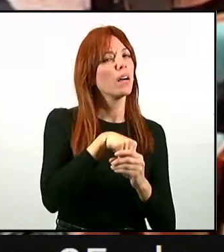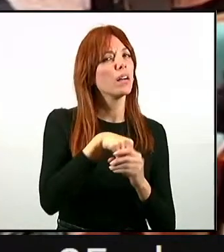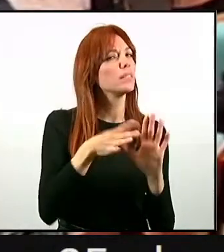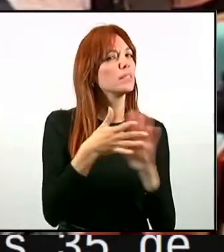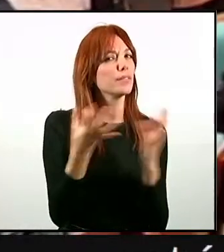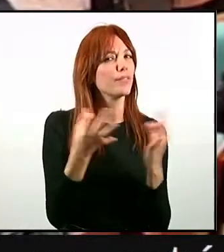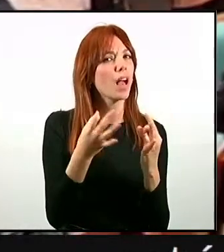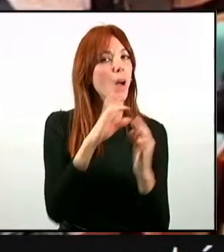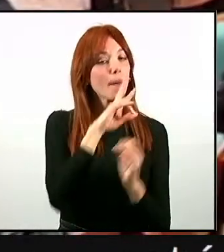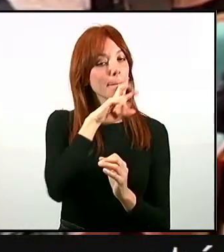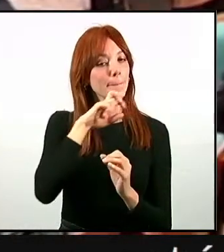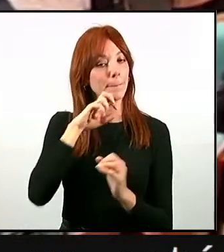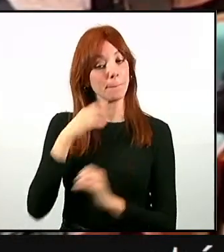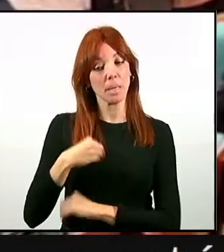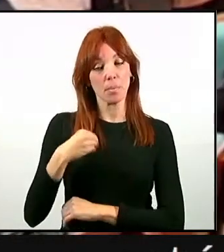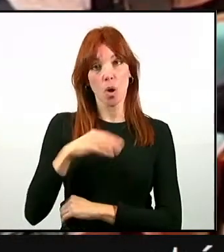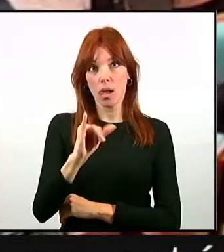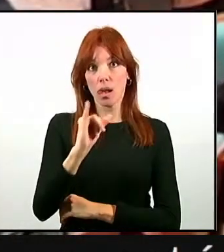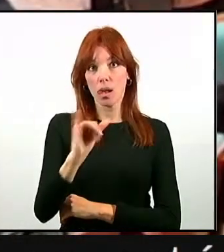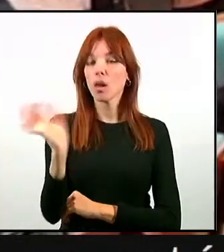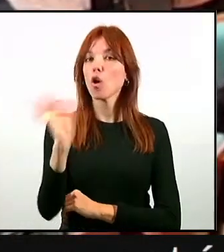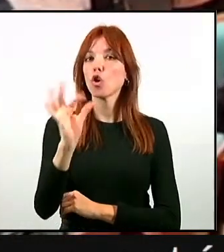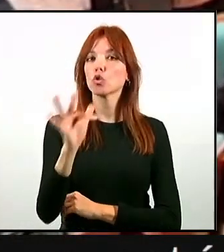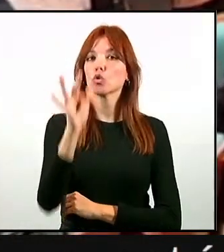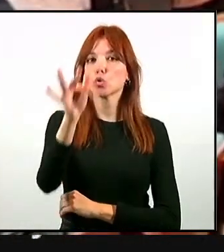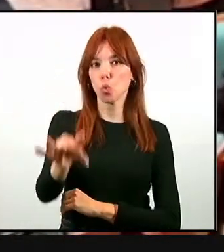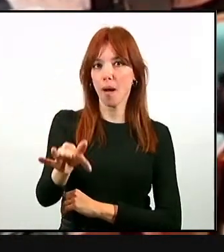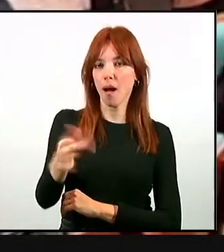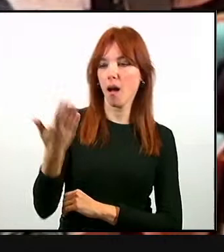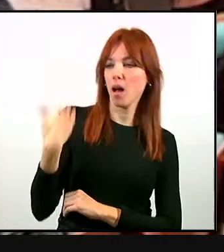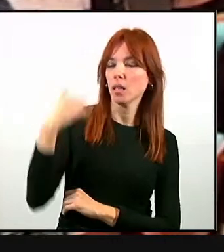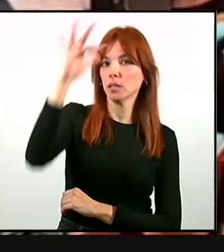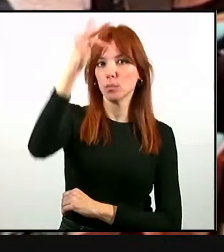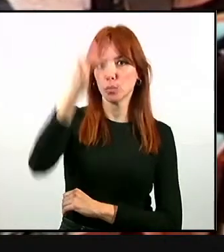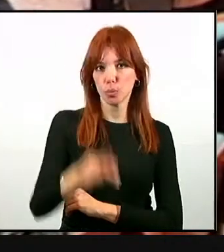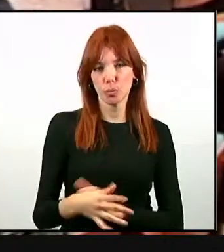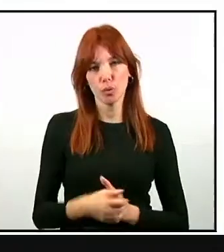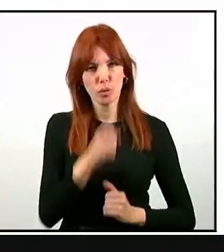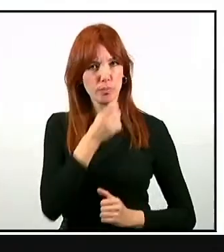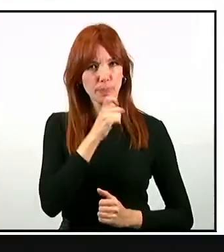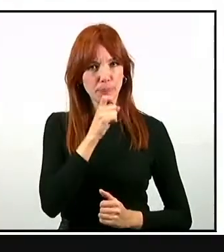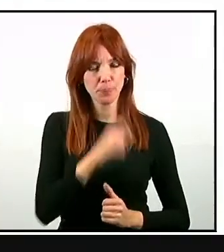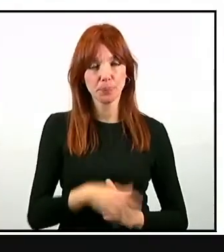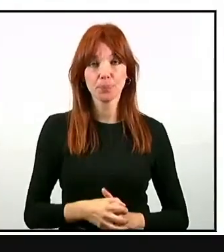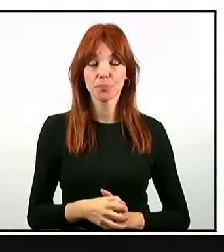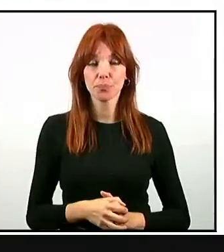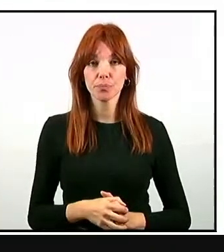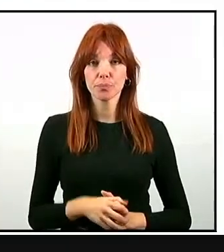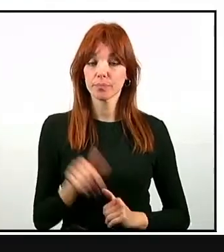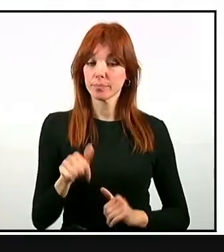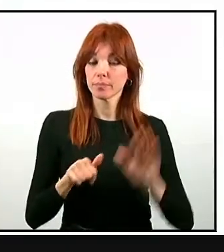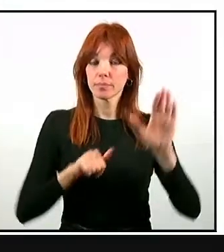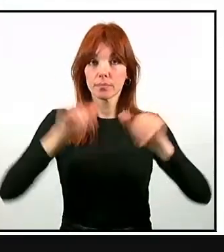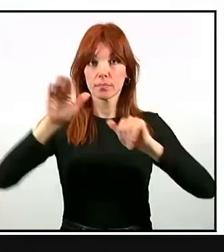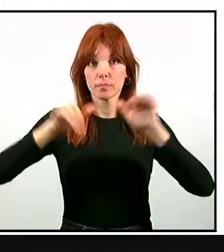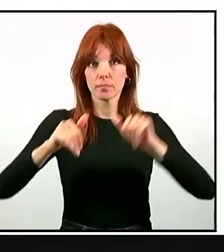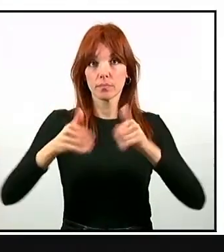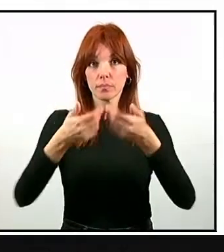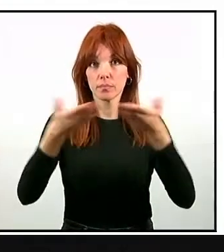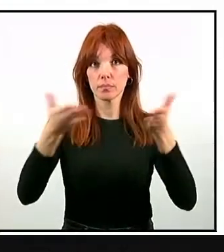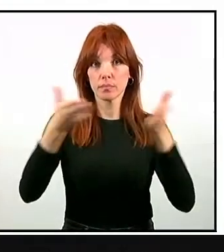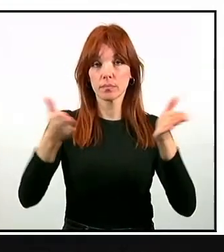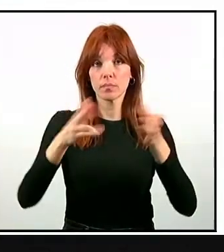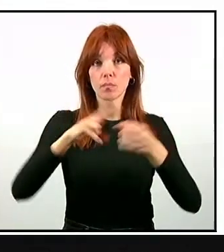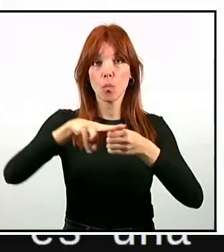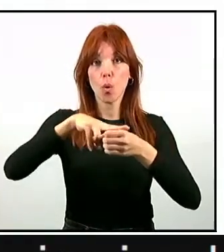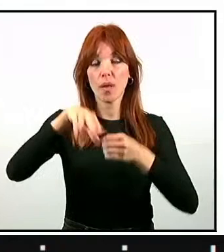está o es que se suma a los ya establecidos anteriormente en años anteriores? Esto es una convocatoria que ha abierto en la provincia